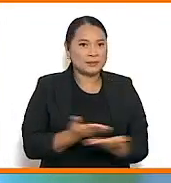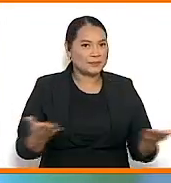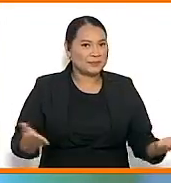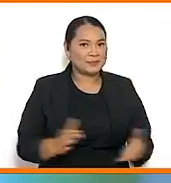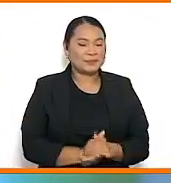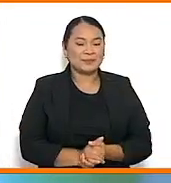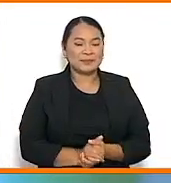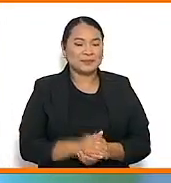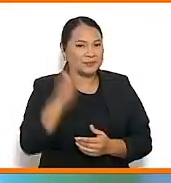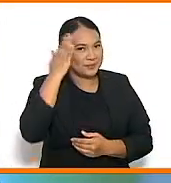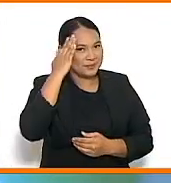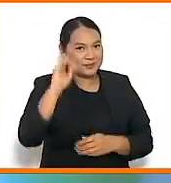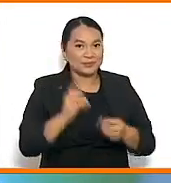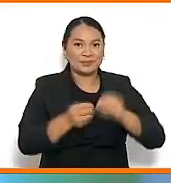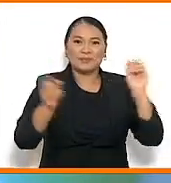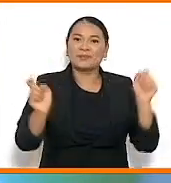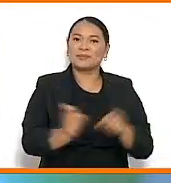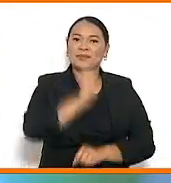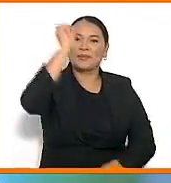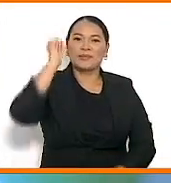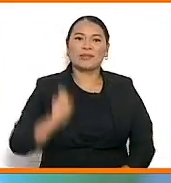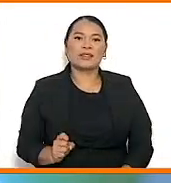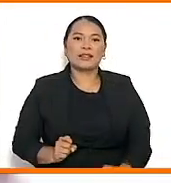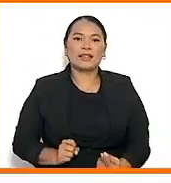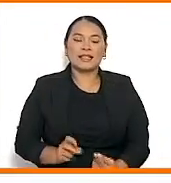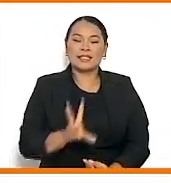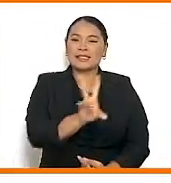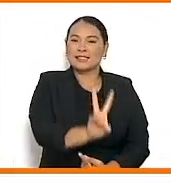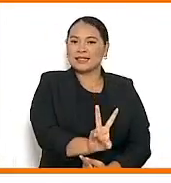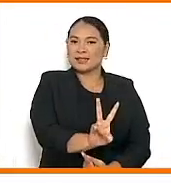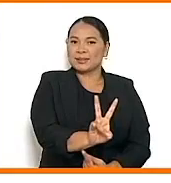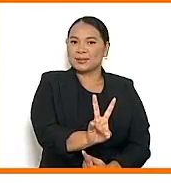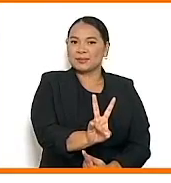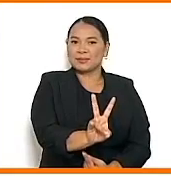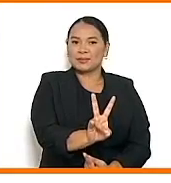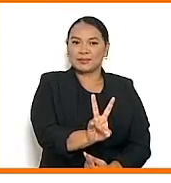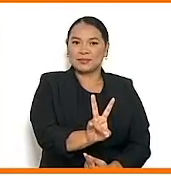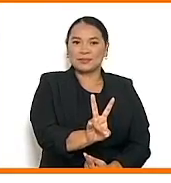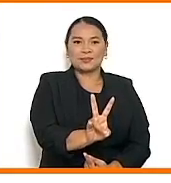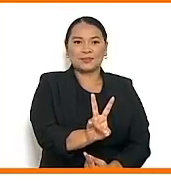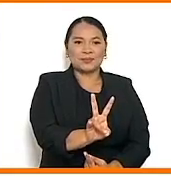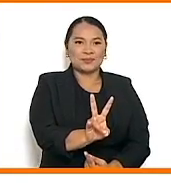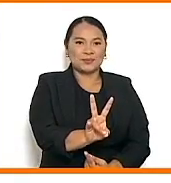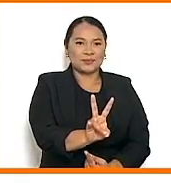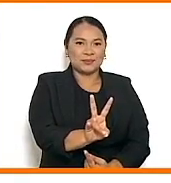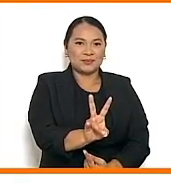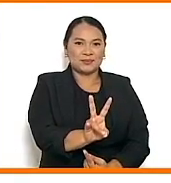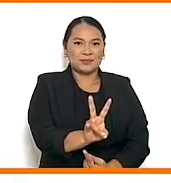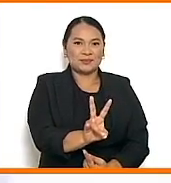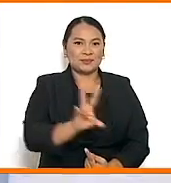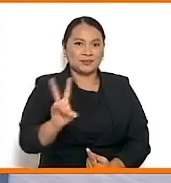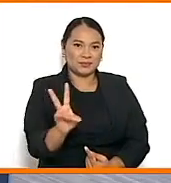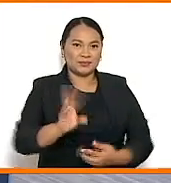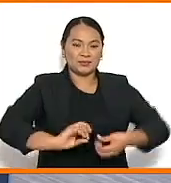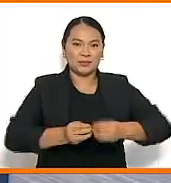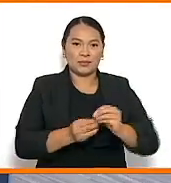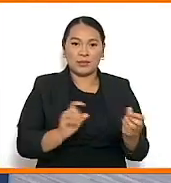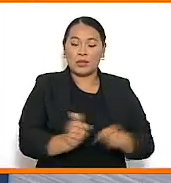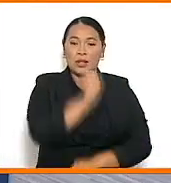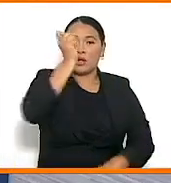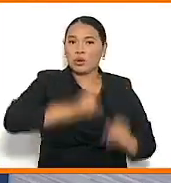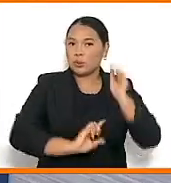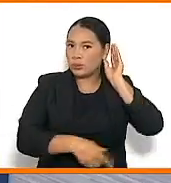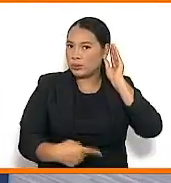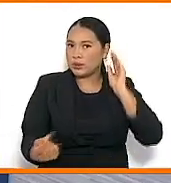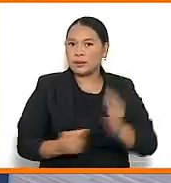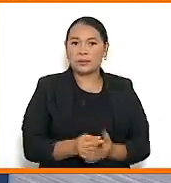dígito ganador y este es el 7. Segundo dígito, atentos, porque este es el 7. El número favorecido es